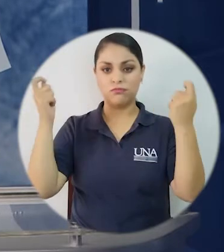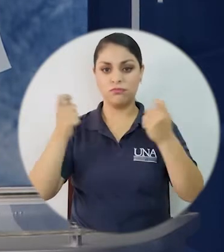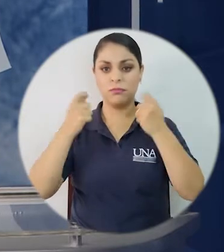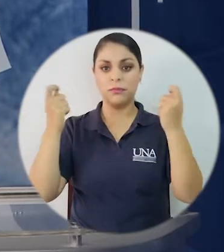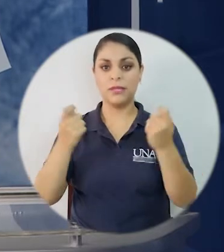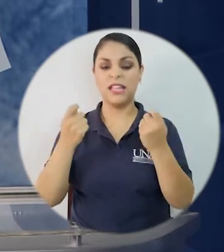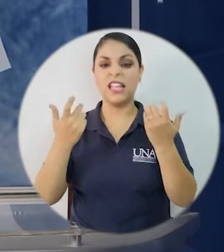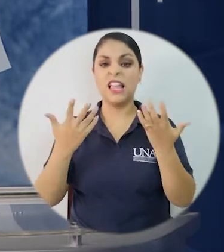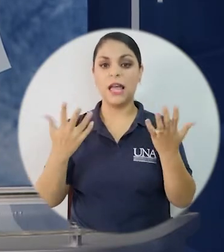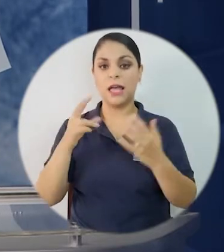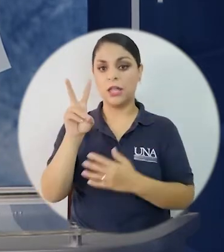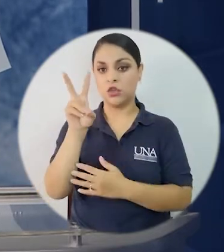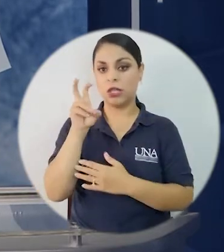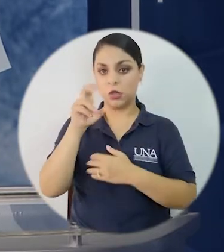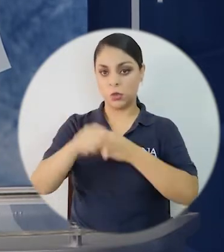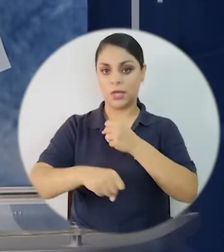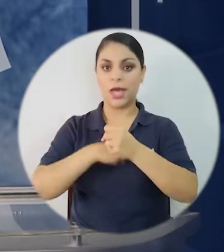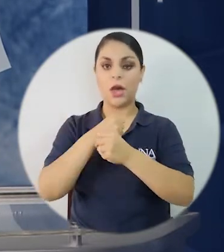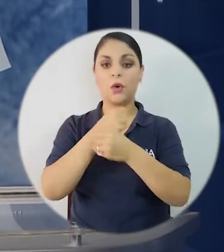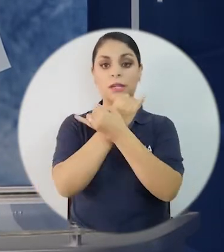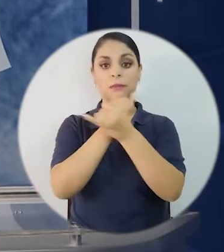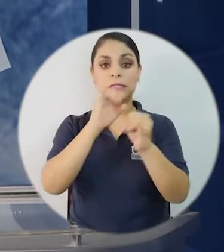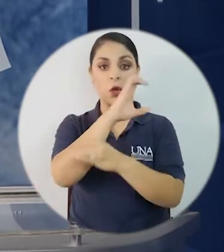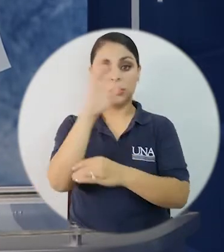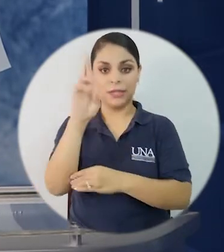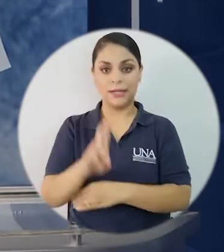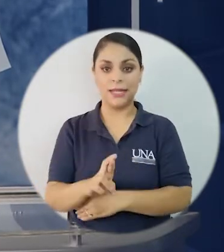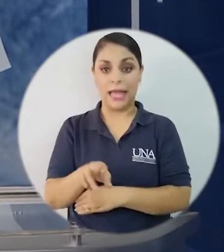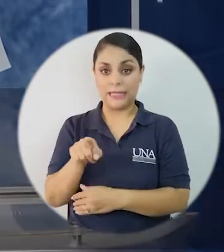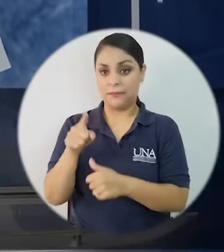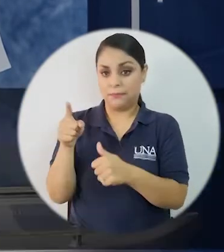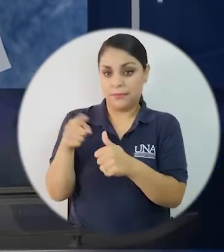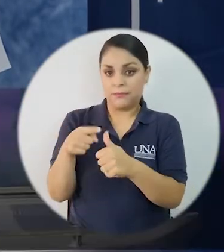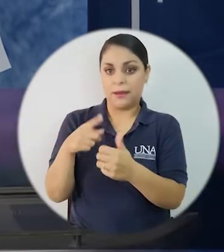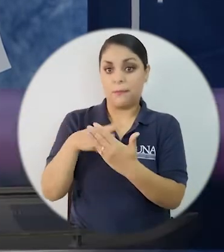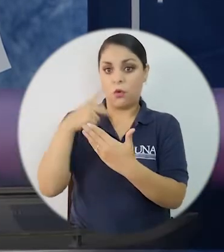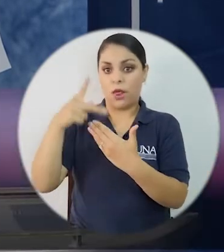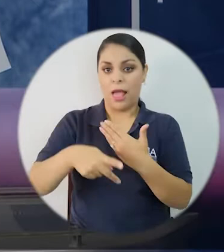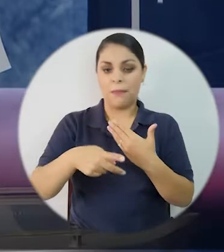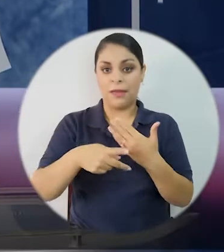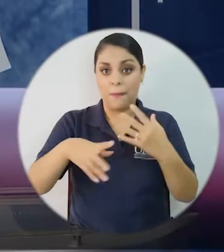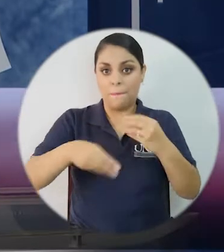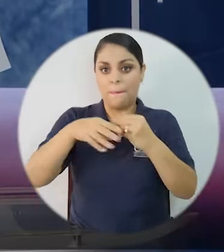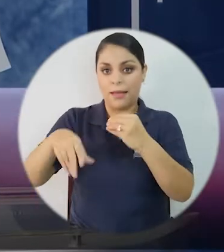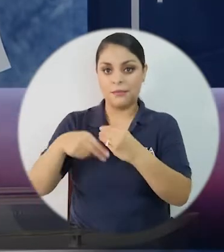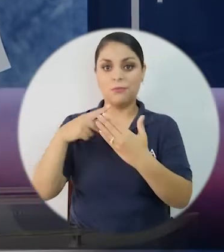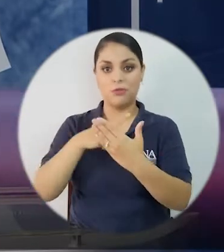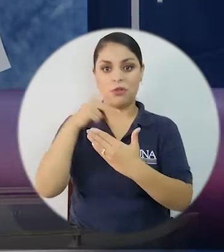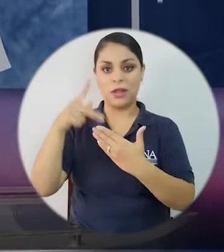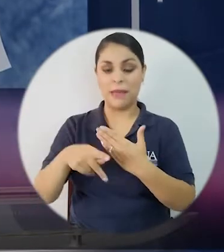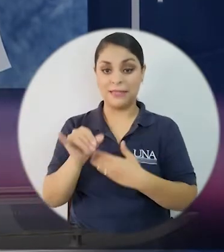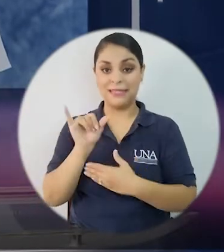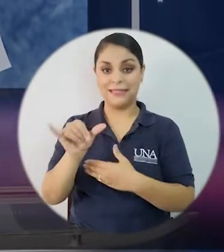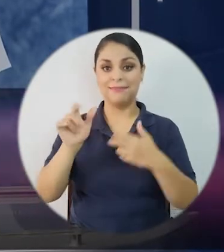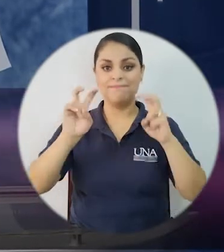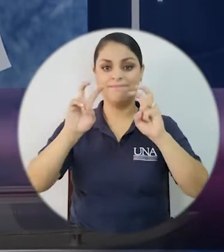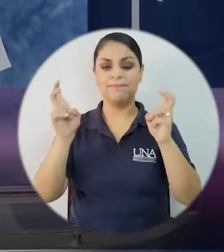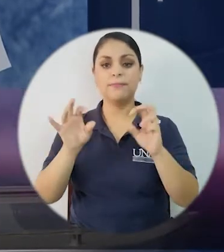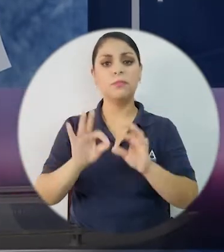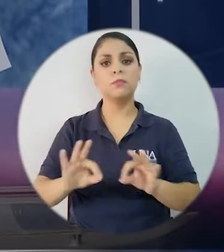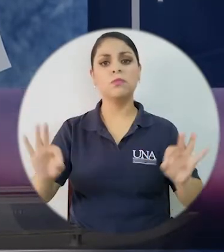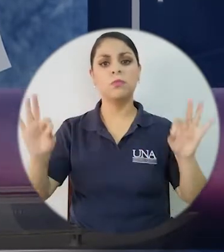la Independencia de Costa Rica. Es el primero de una serie de programas que vamos a realizar sobre este tema porque es muy